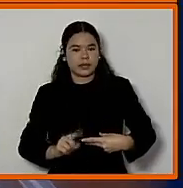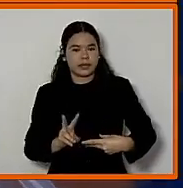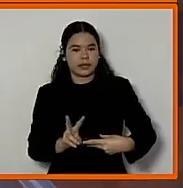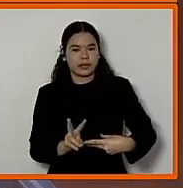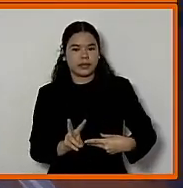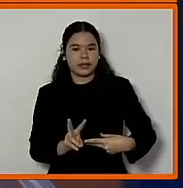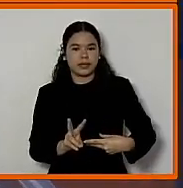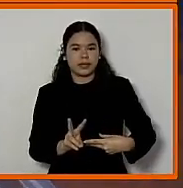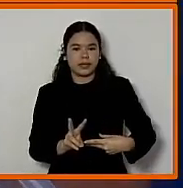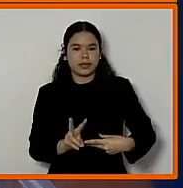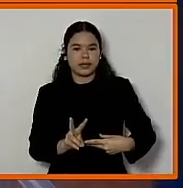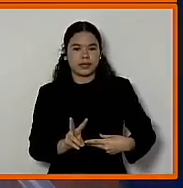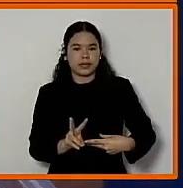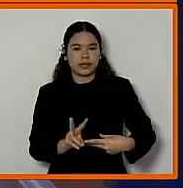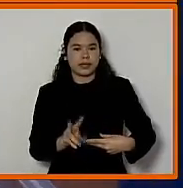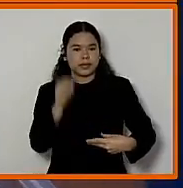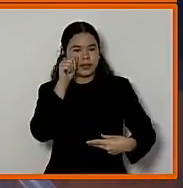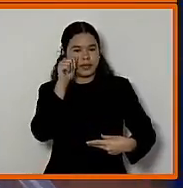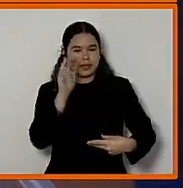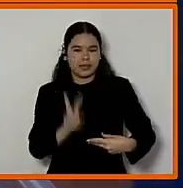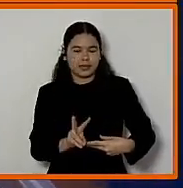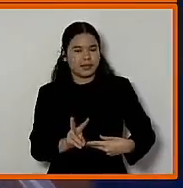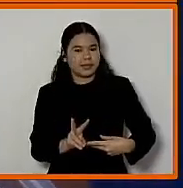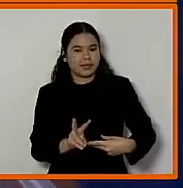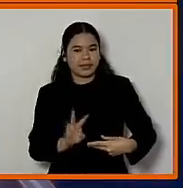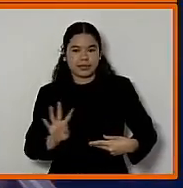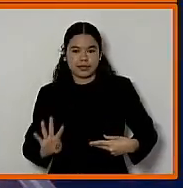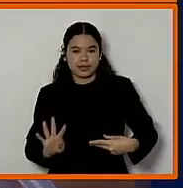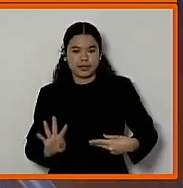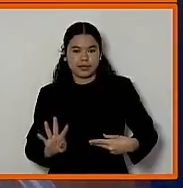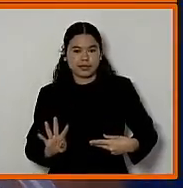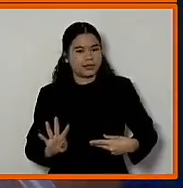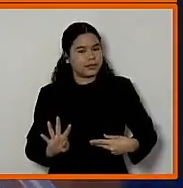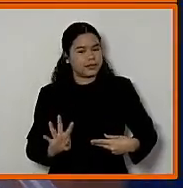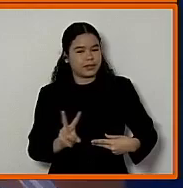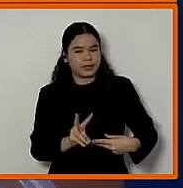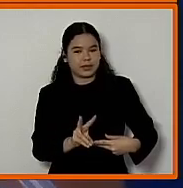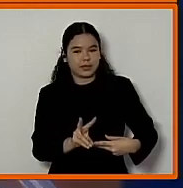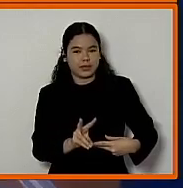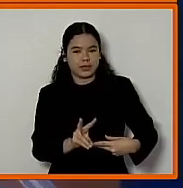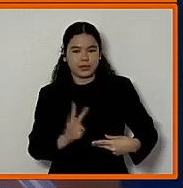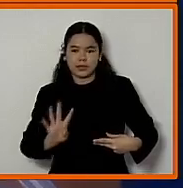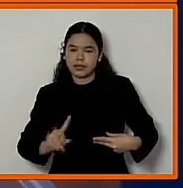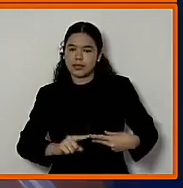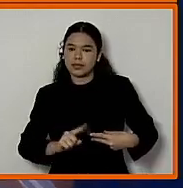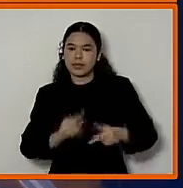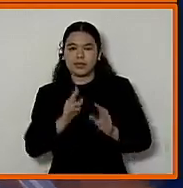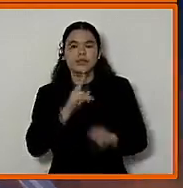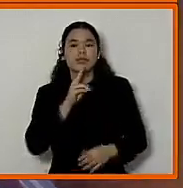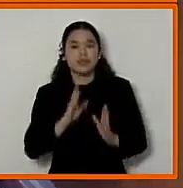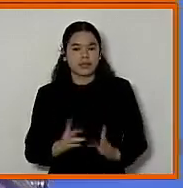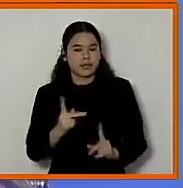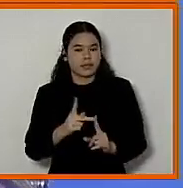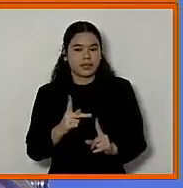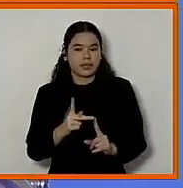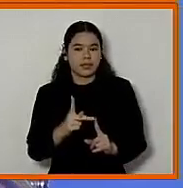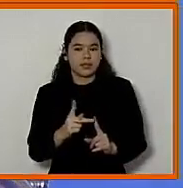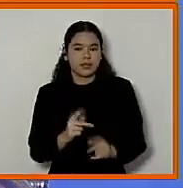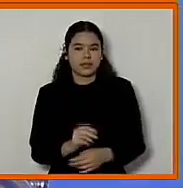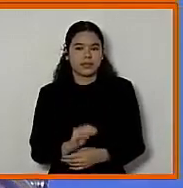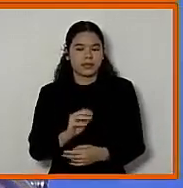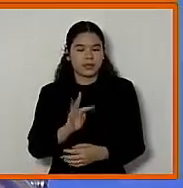2. Segundo dígito, atentos, porque este es el 4. Primer número ganador es el 24 con su catrachada